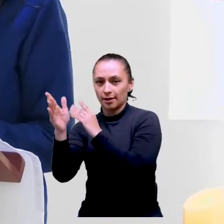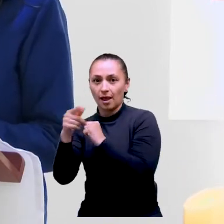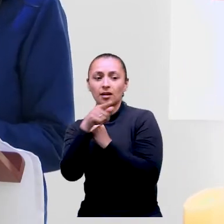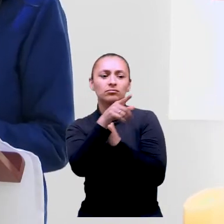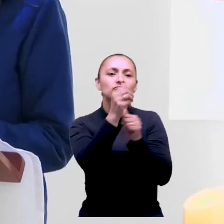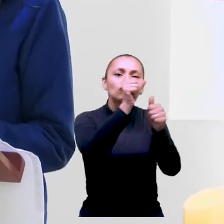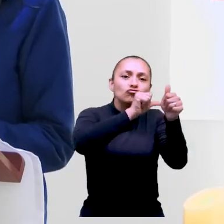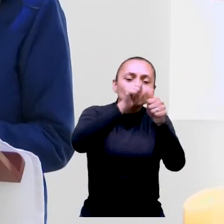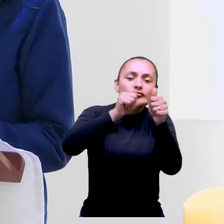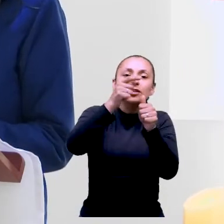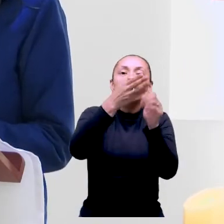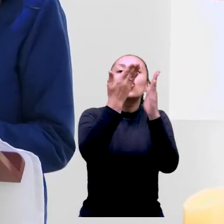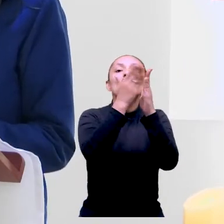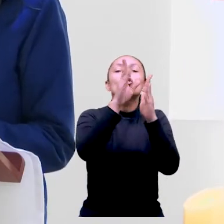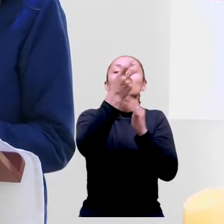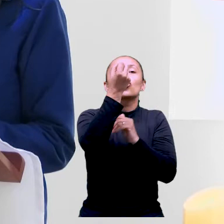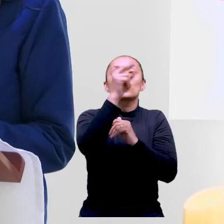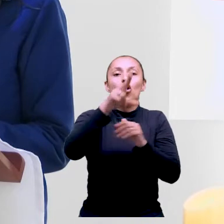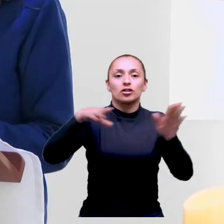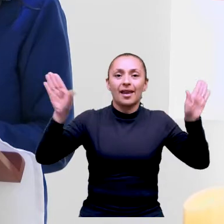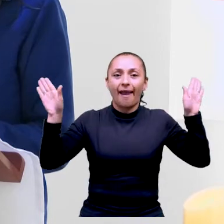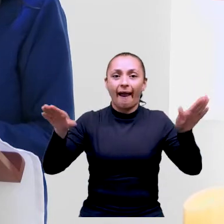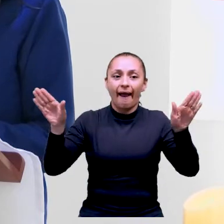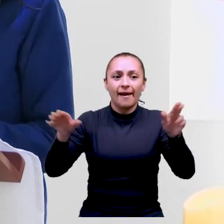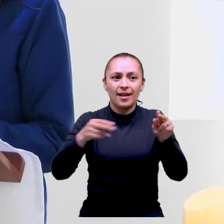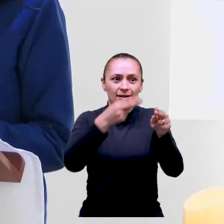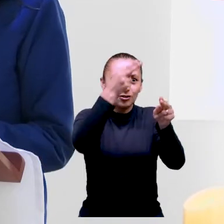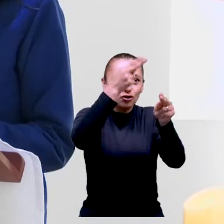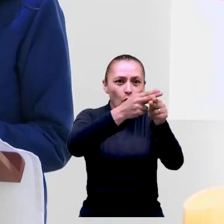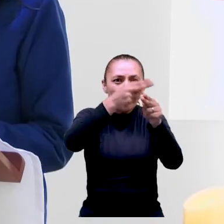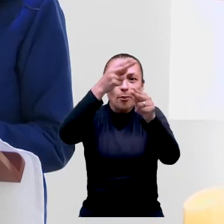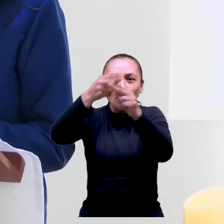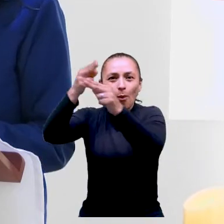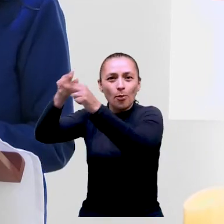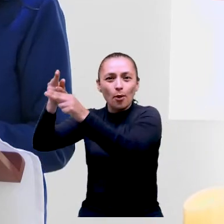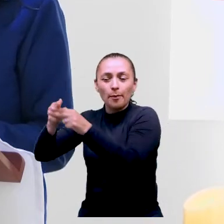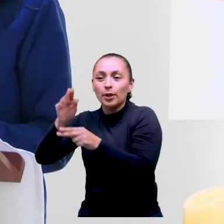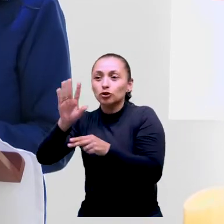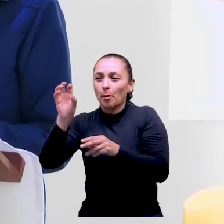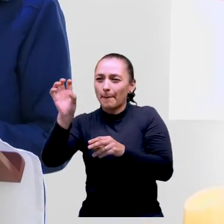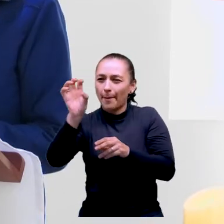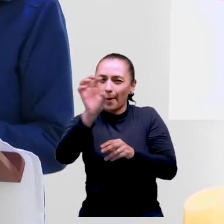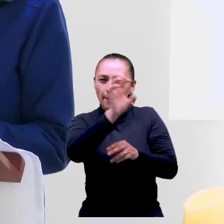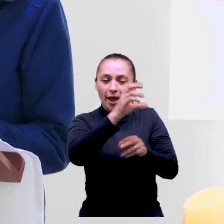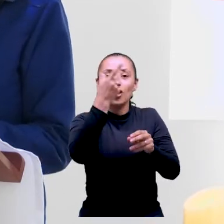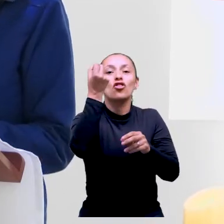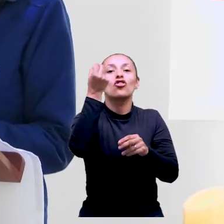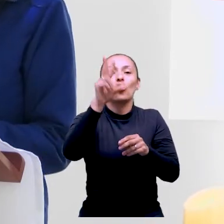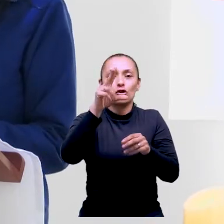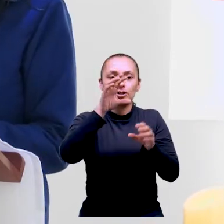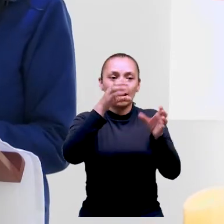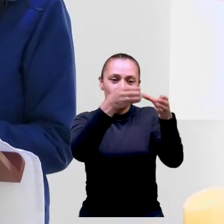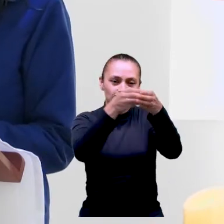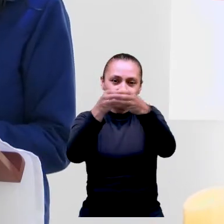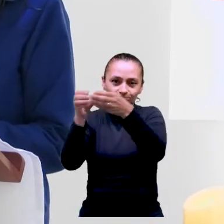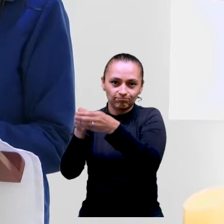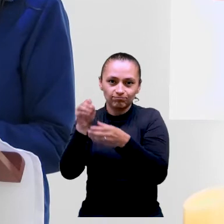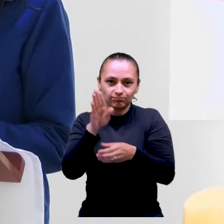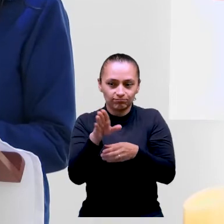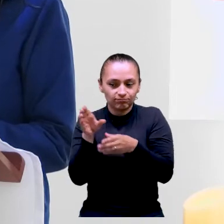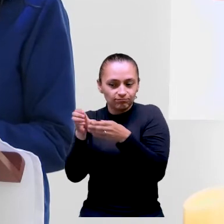en las puertas había doce ángeles y estaban grabados los nombres de las doce tribus